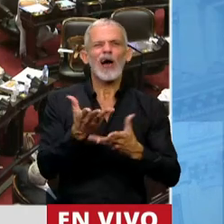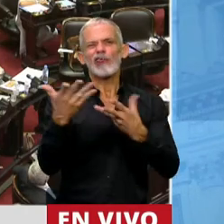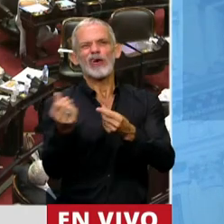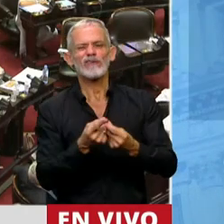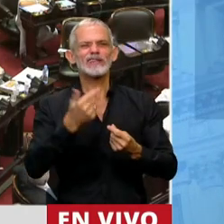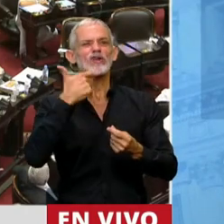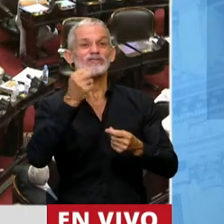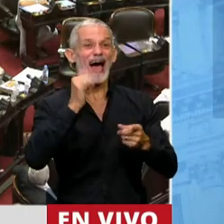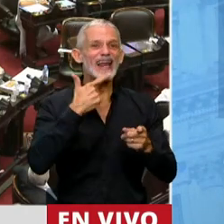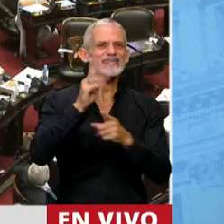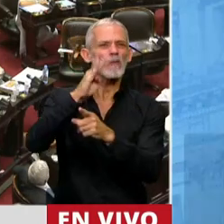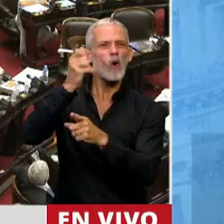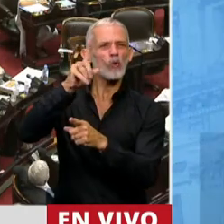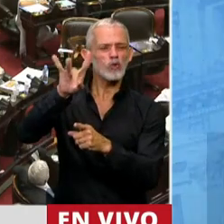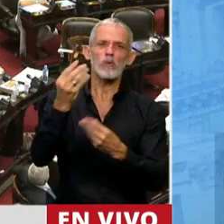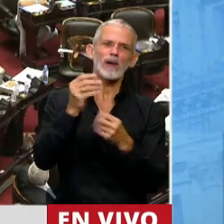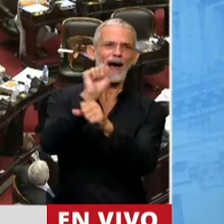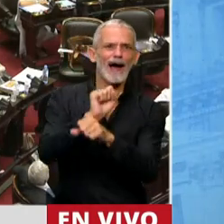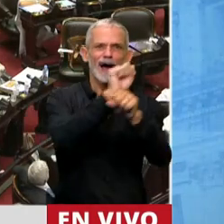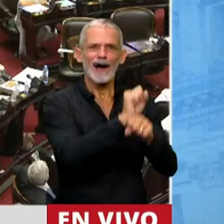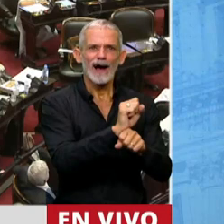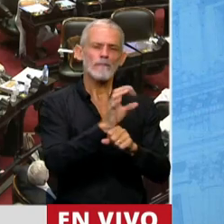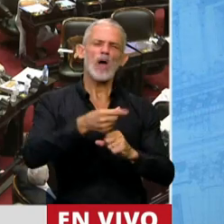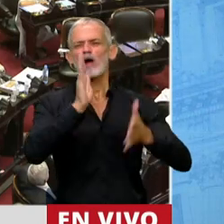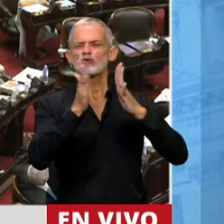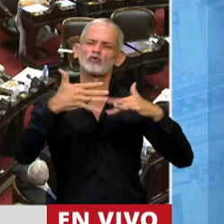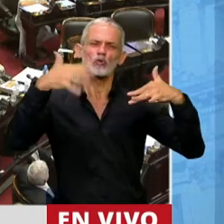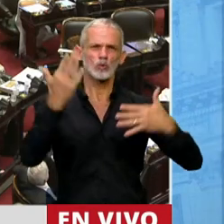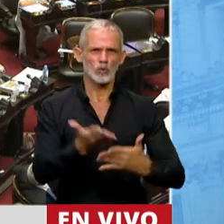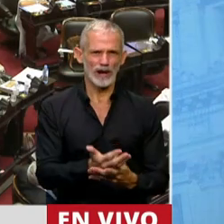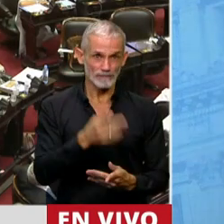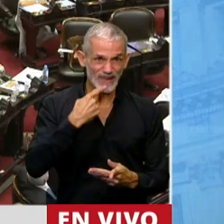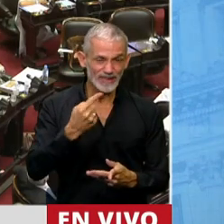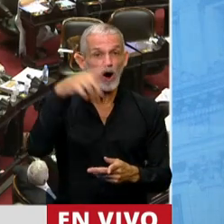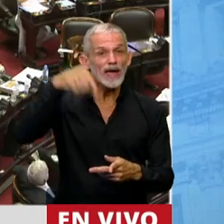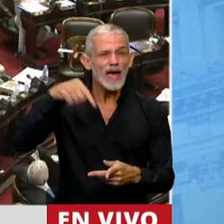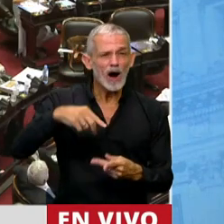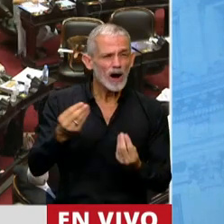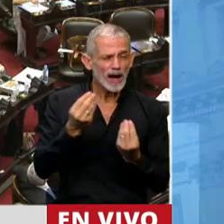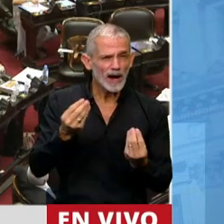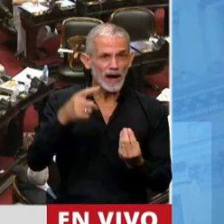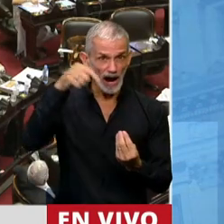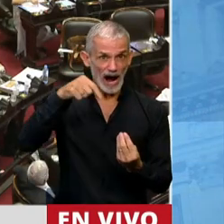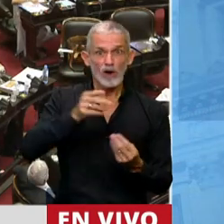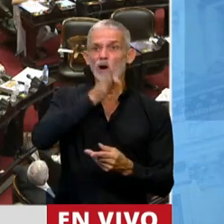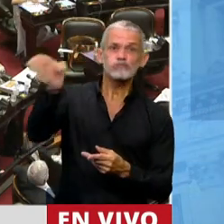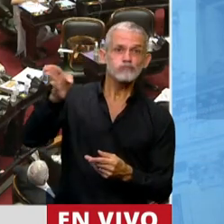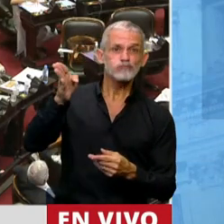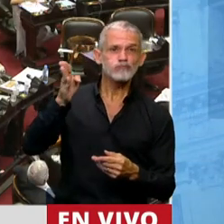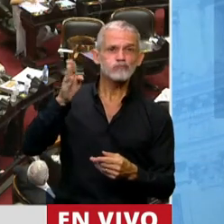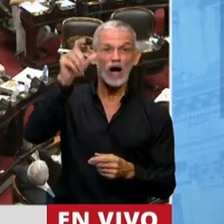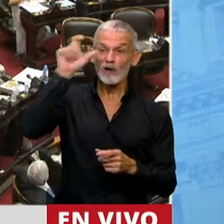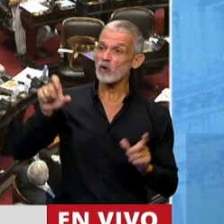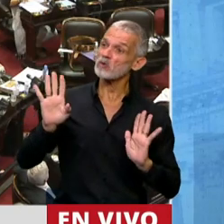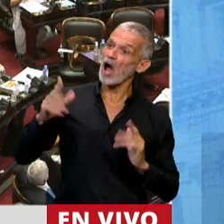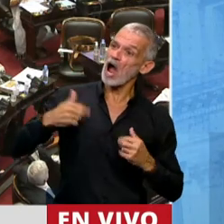Milagros Salas porque decía que el cautiverio de ellos era tortuoso. Y ahora va a Formosa y no ve